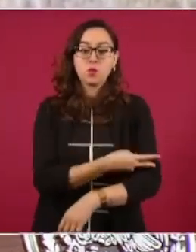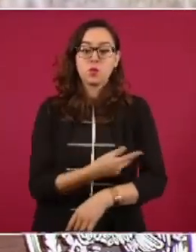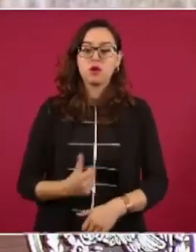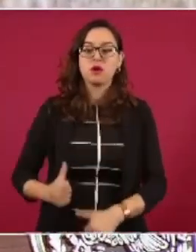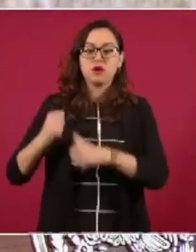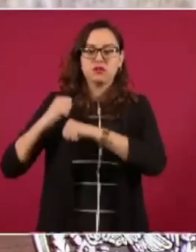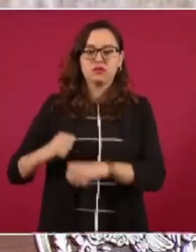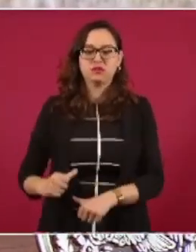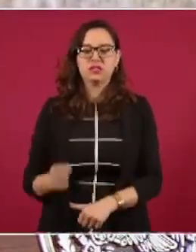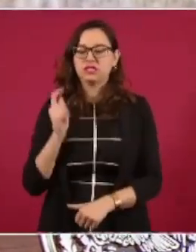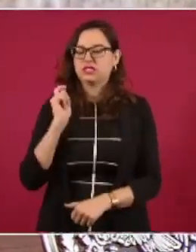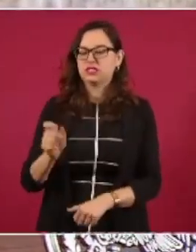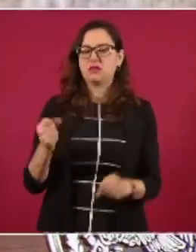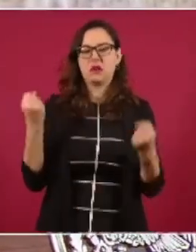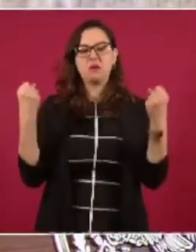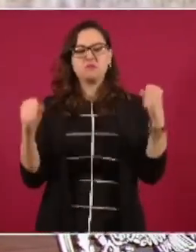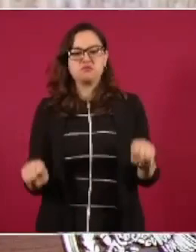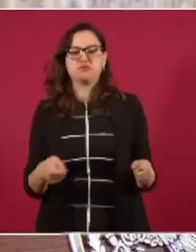dominio, prepotencia,